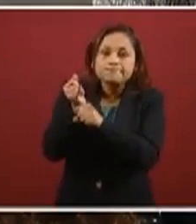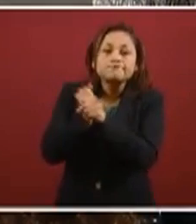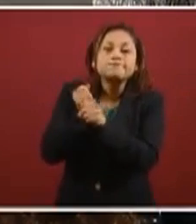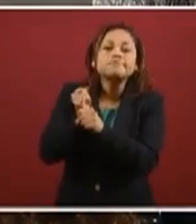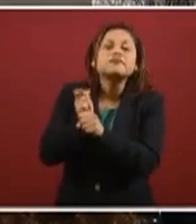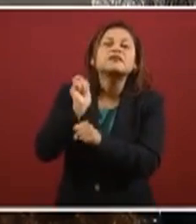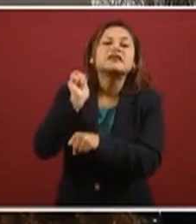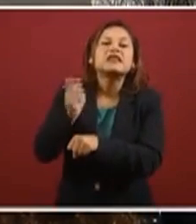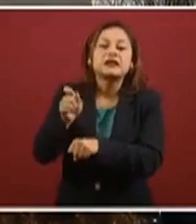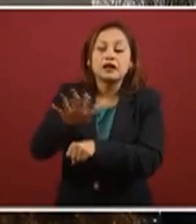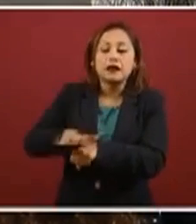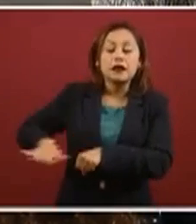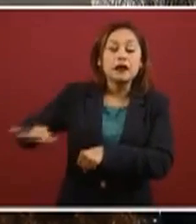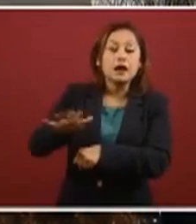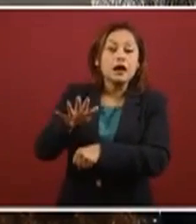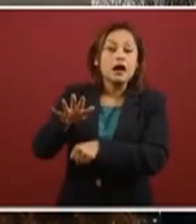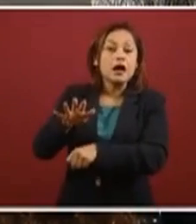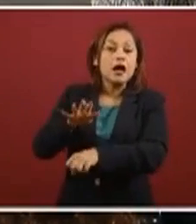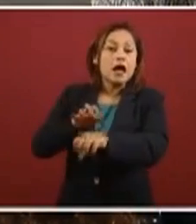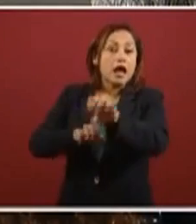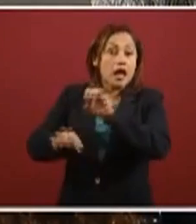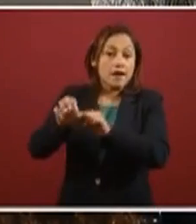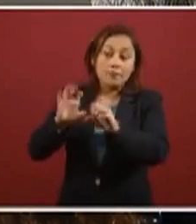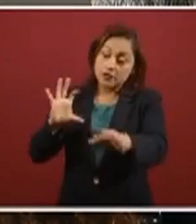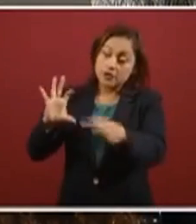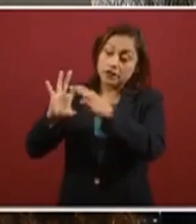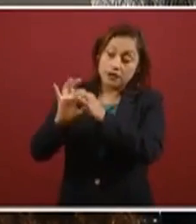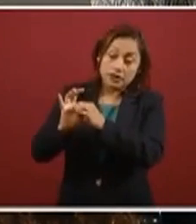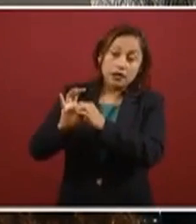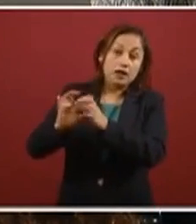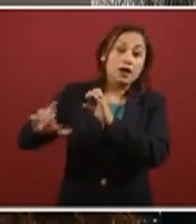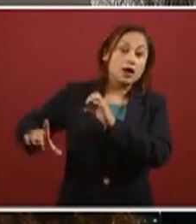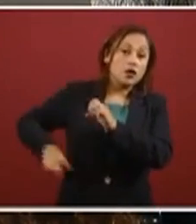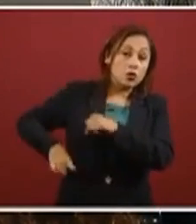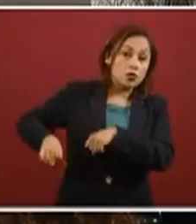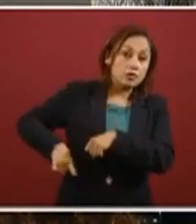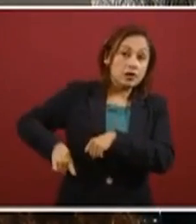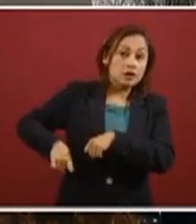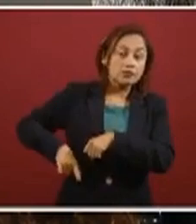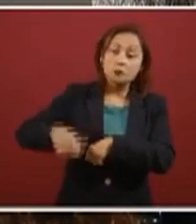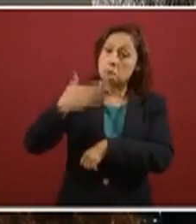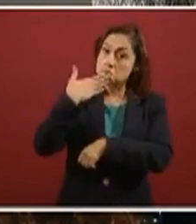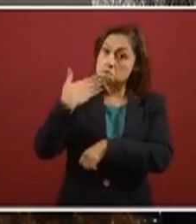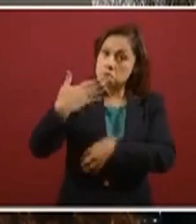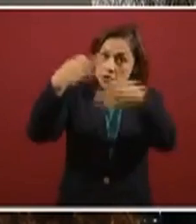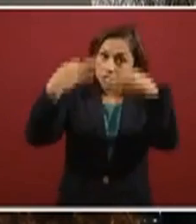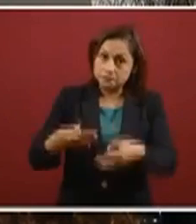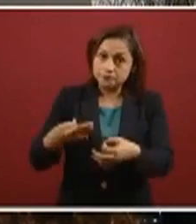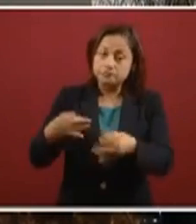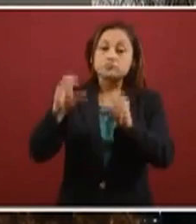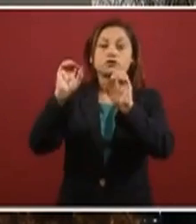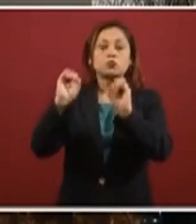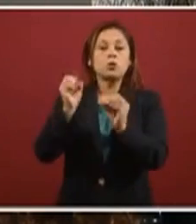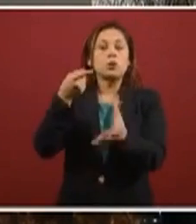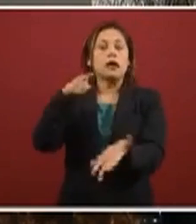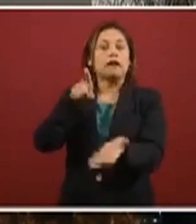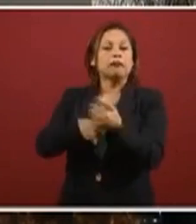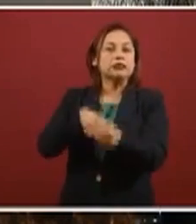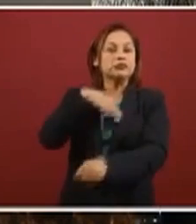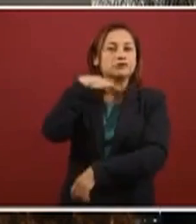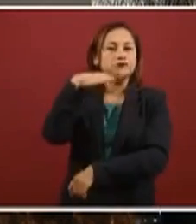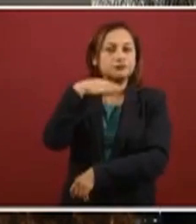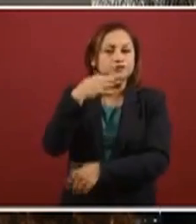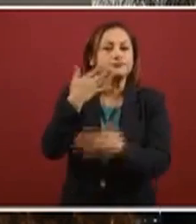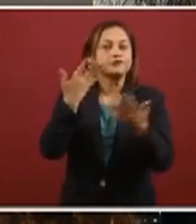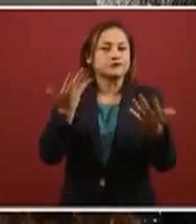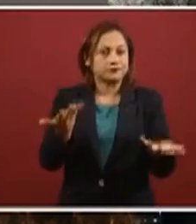legalidad o si hubo corrupción. Eso es lo que se tiene que